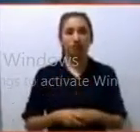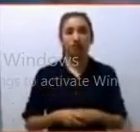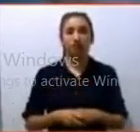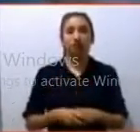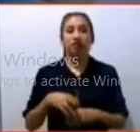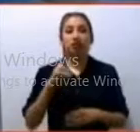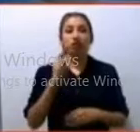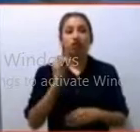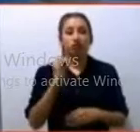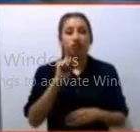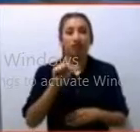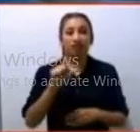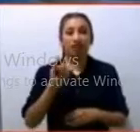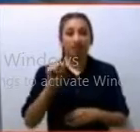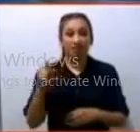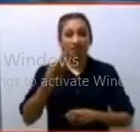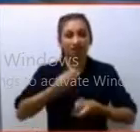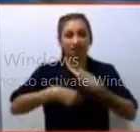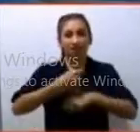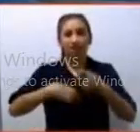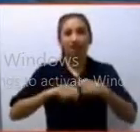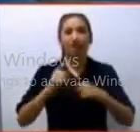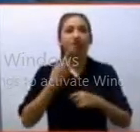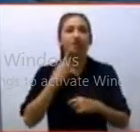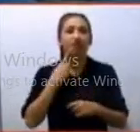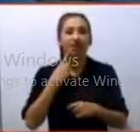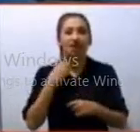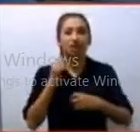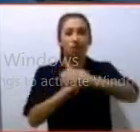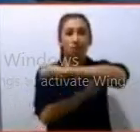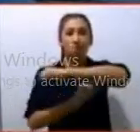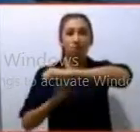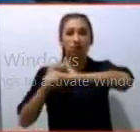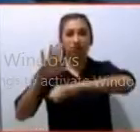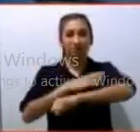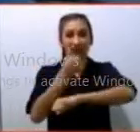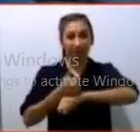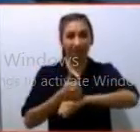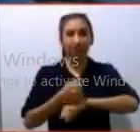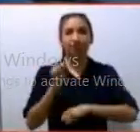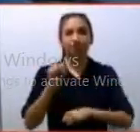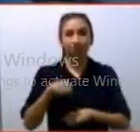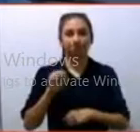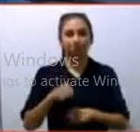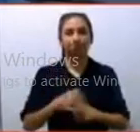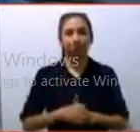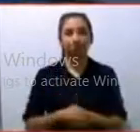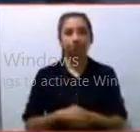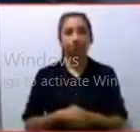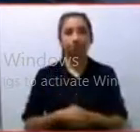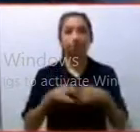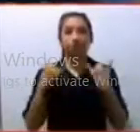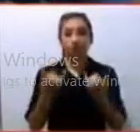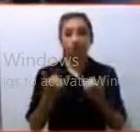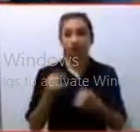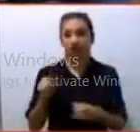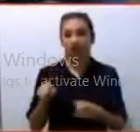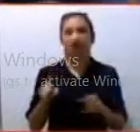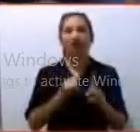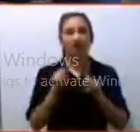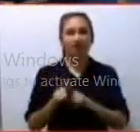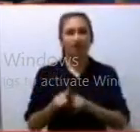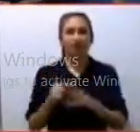Rosalía se pone a vender sus caramelos por el puente de Santa Anita, me dices. Sí. ¿No? Y ahora, pues Ángelo obviamente